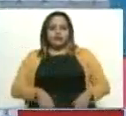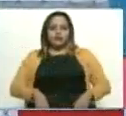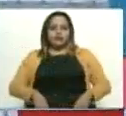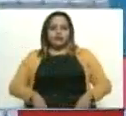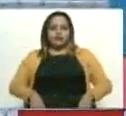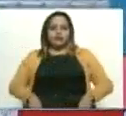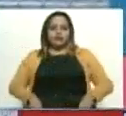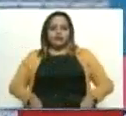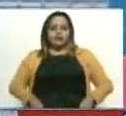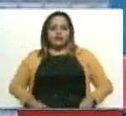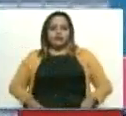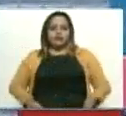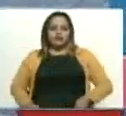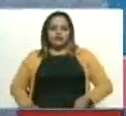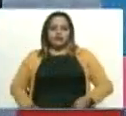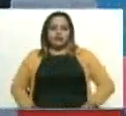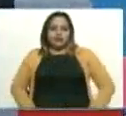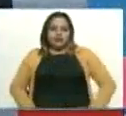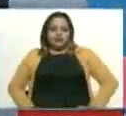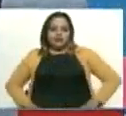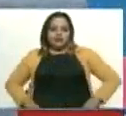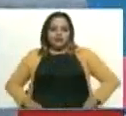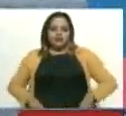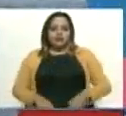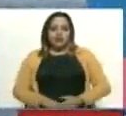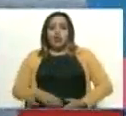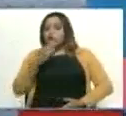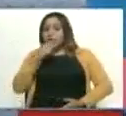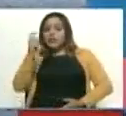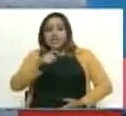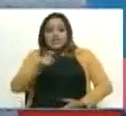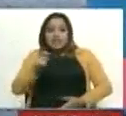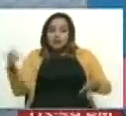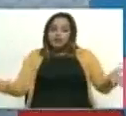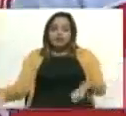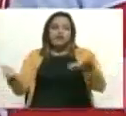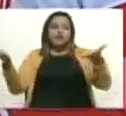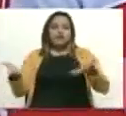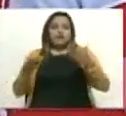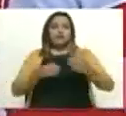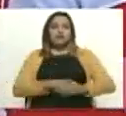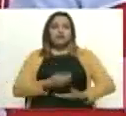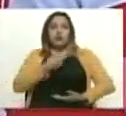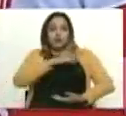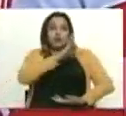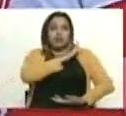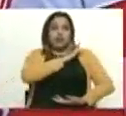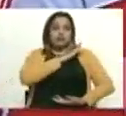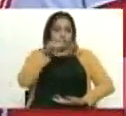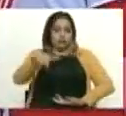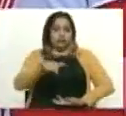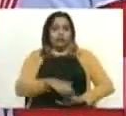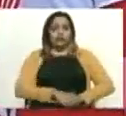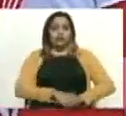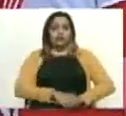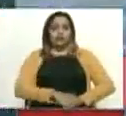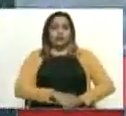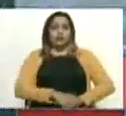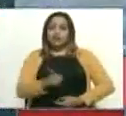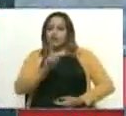no tenemos ni necesitamos ya ningún tipo de motivación, la tenemos por supuesto, ni